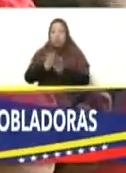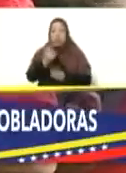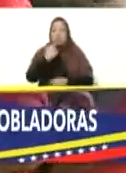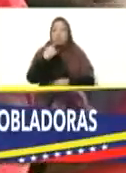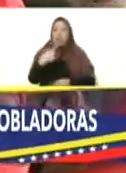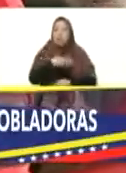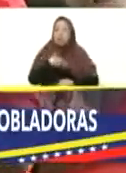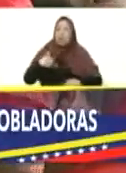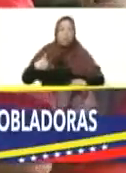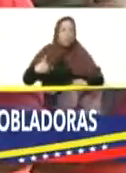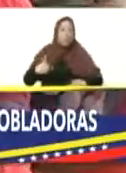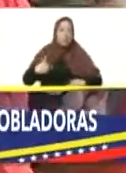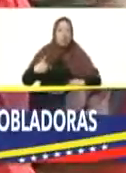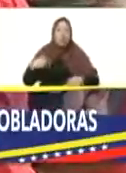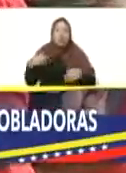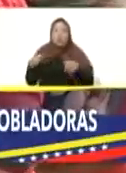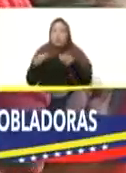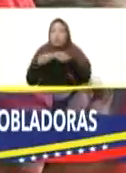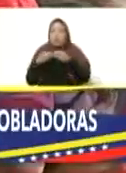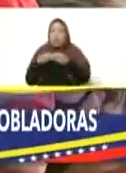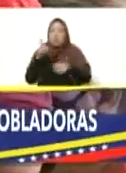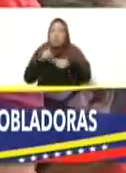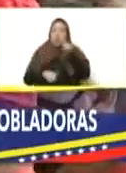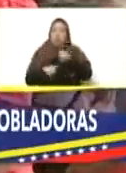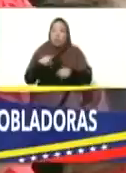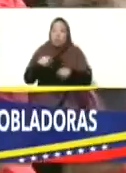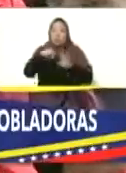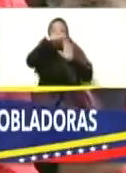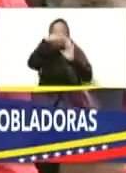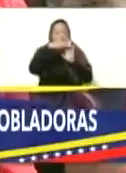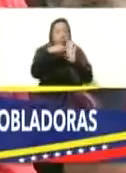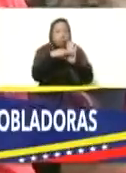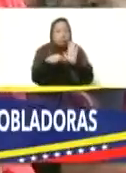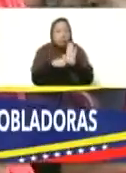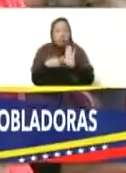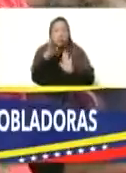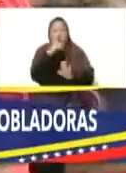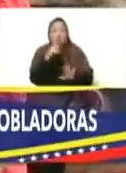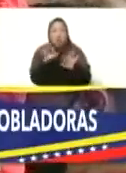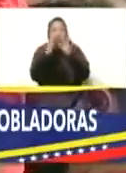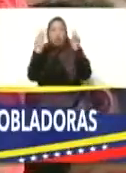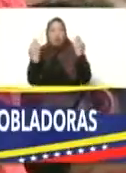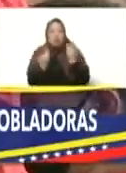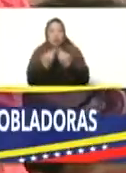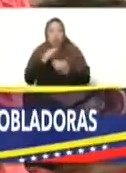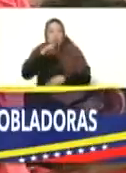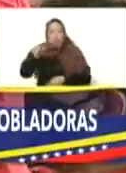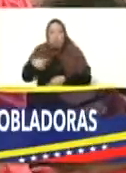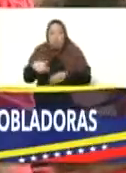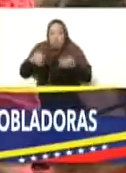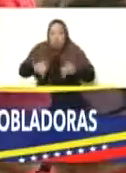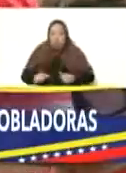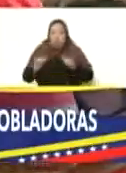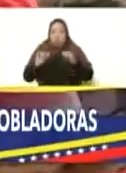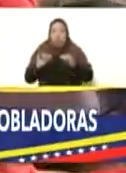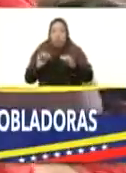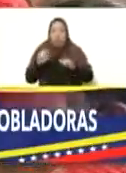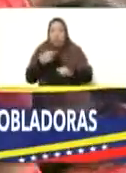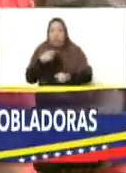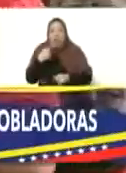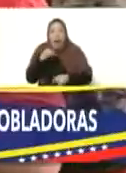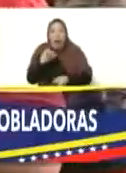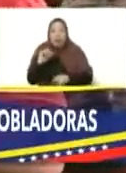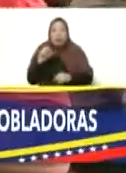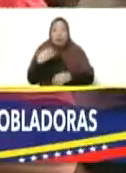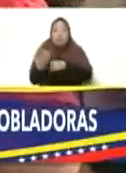no la queremos muy pequeña nos ponen muchas condiciones no podemos tener la familia con nosotros los hijos los nietos siempre